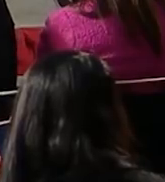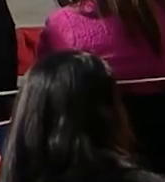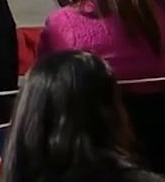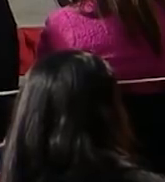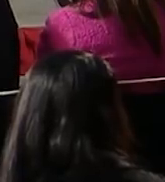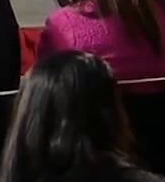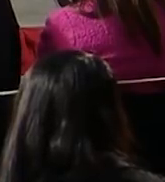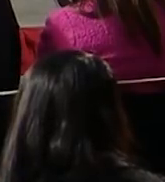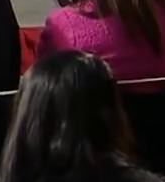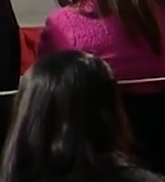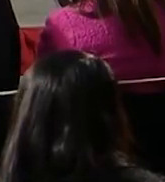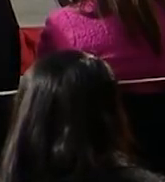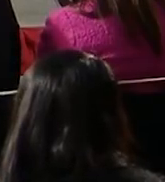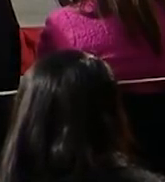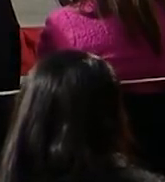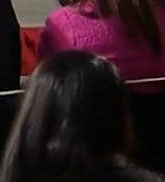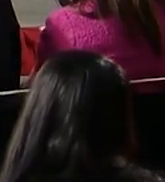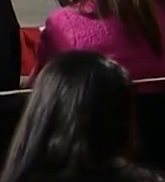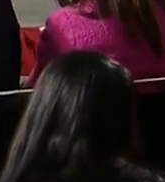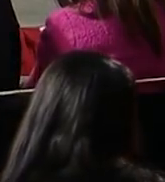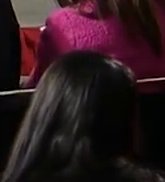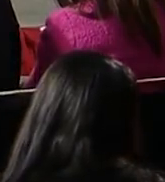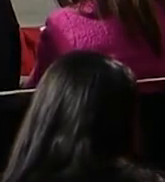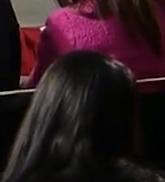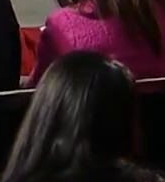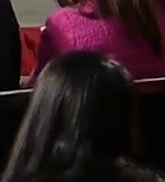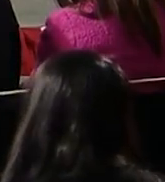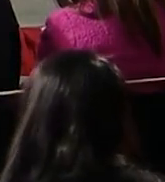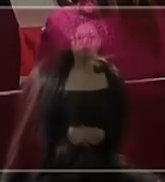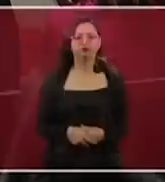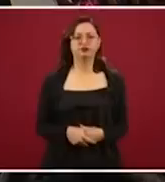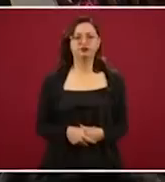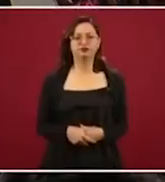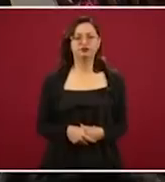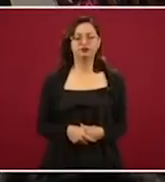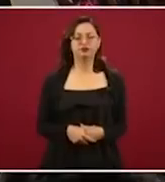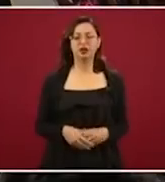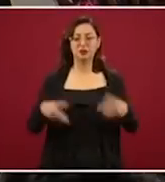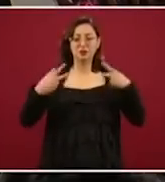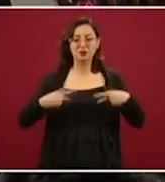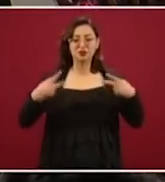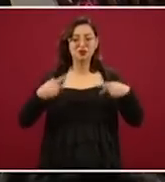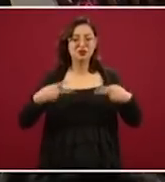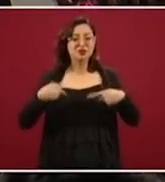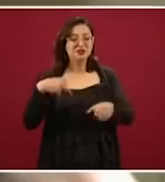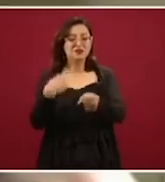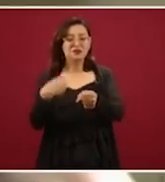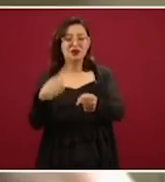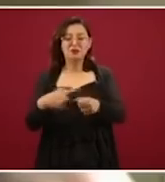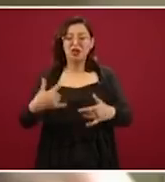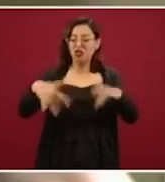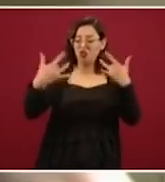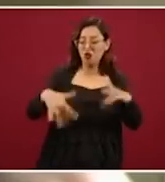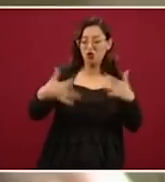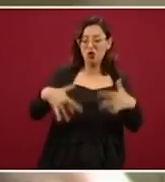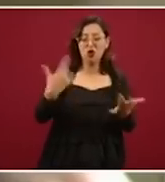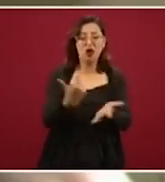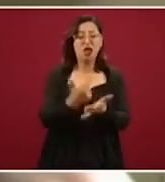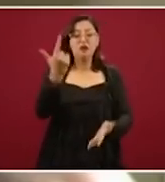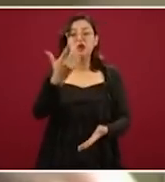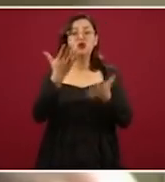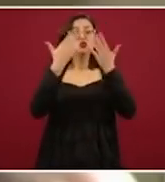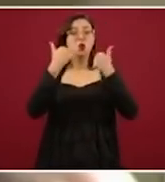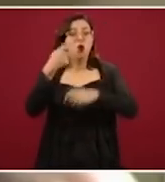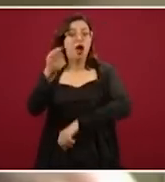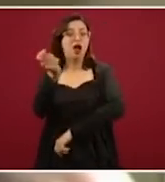dolor y no está legalizado, hay que importar la morfina. Y esto yo creo que